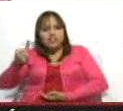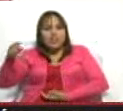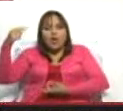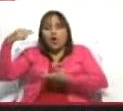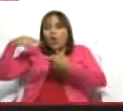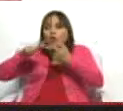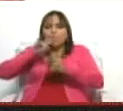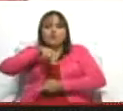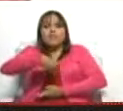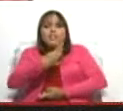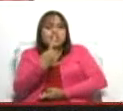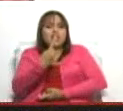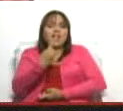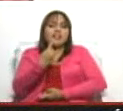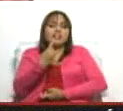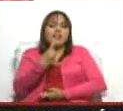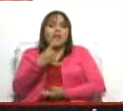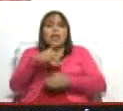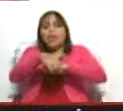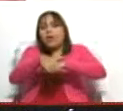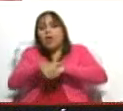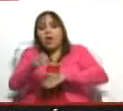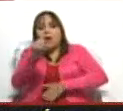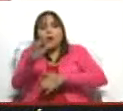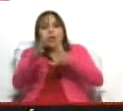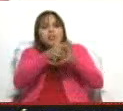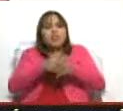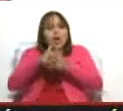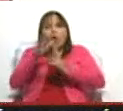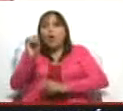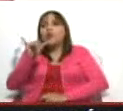más? En Yale, por allá.